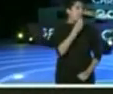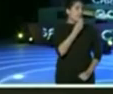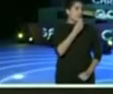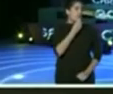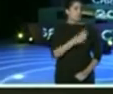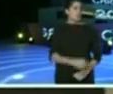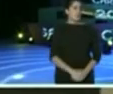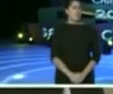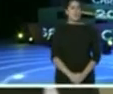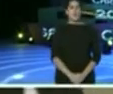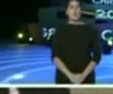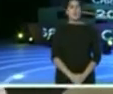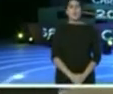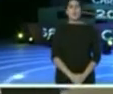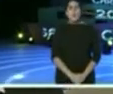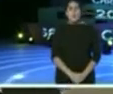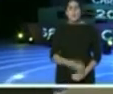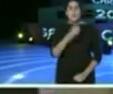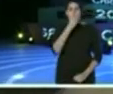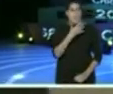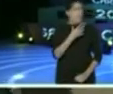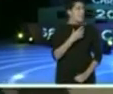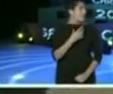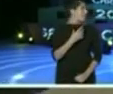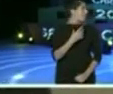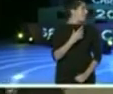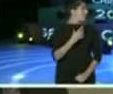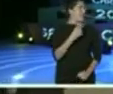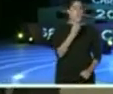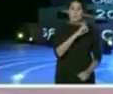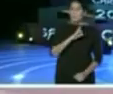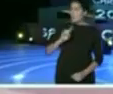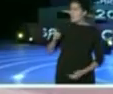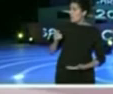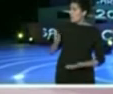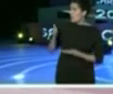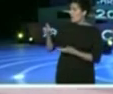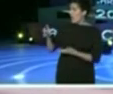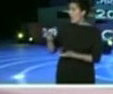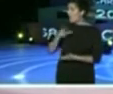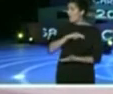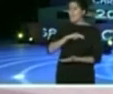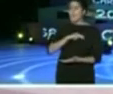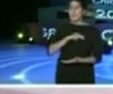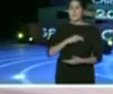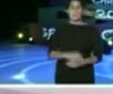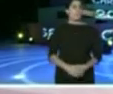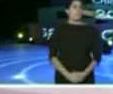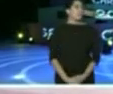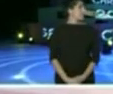para acá. O mejor dicho, exacto, vete para allá para que puedas entregar el premio y pueda salir la fotografía correcta.